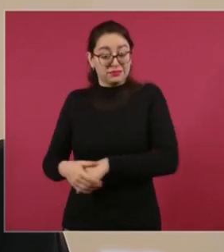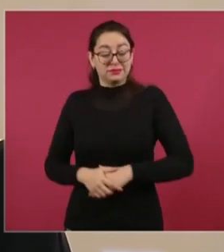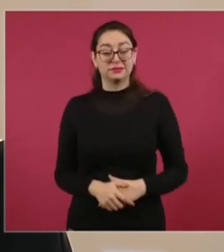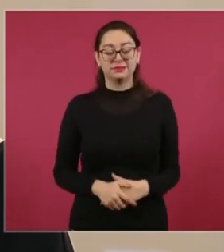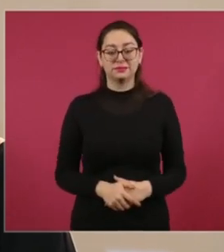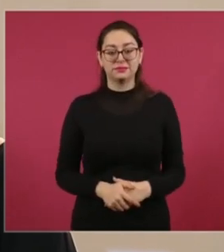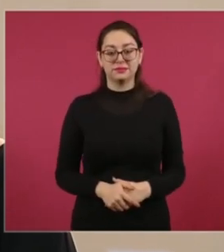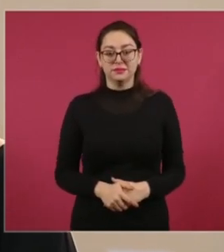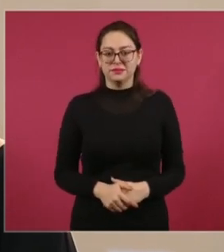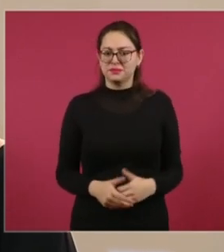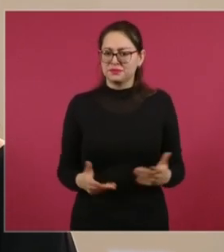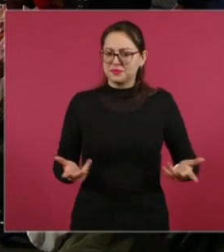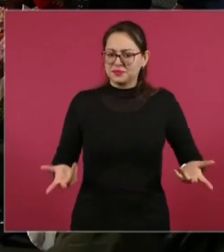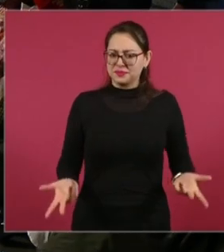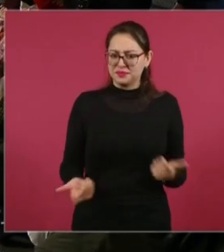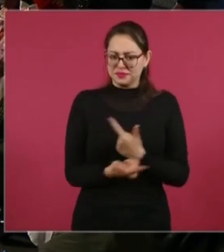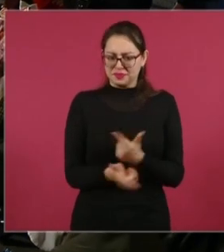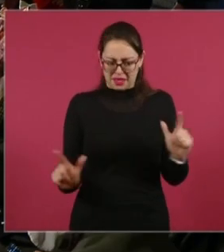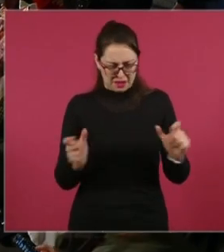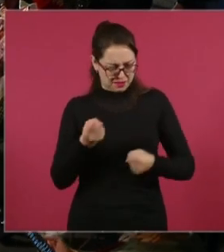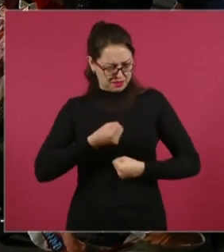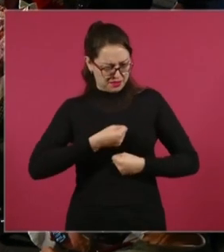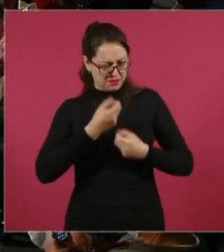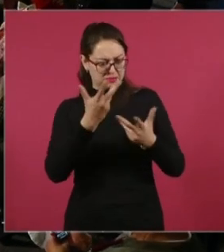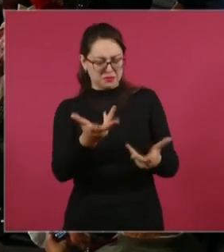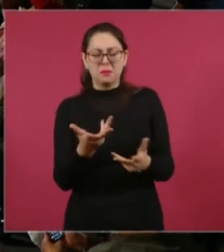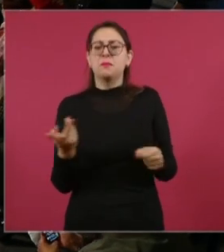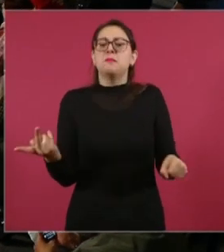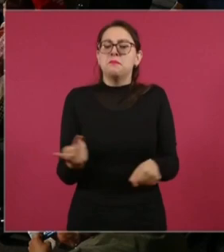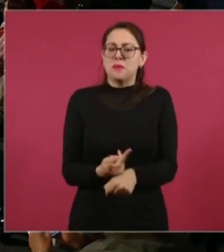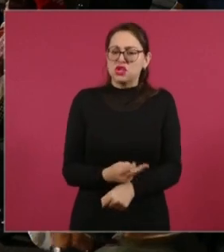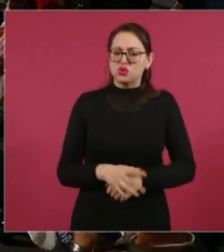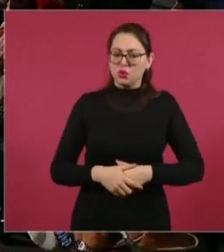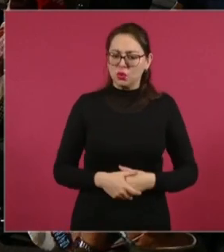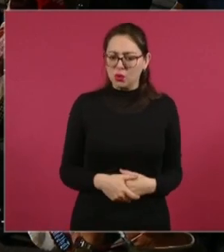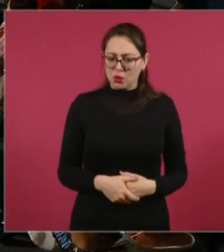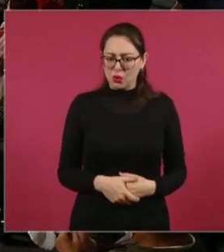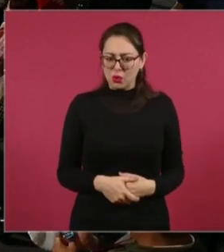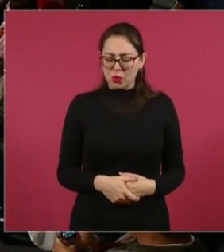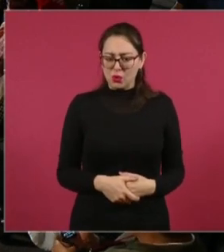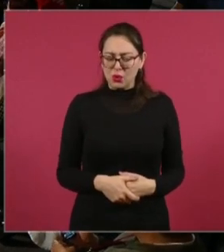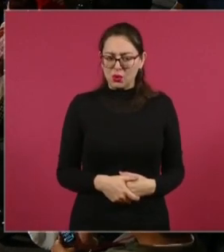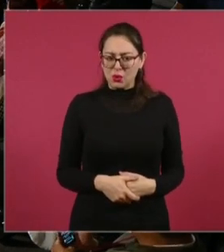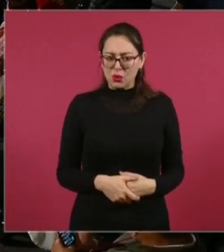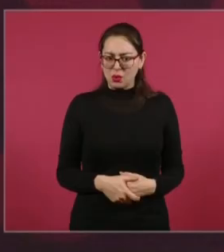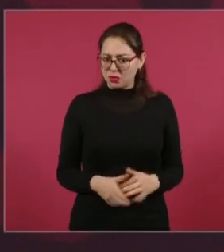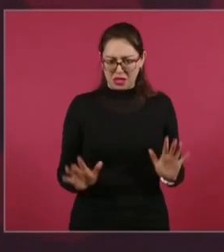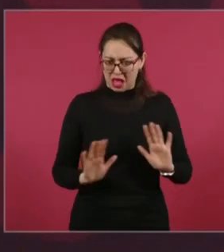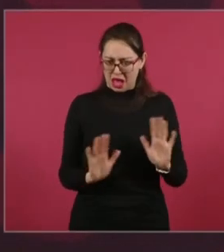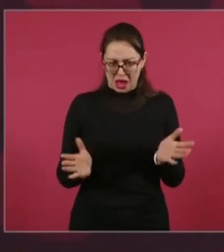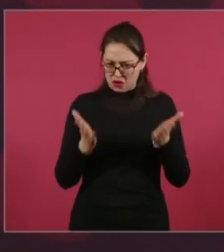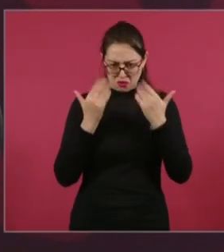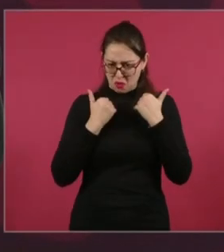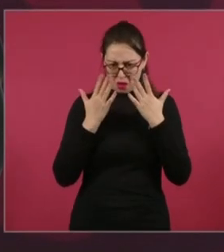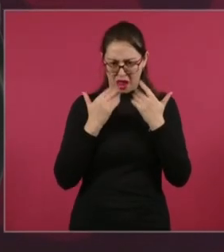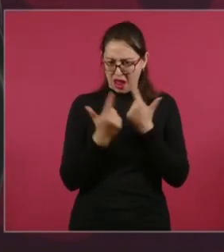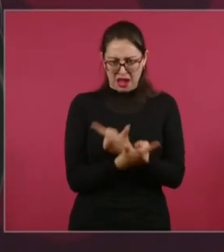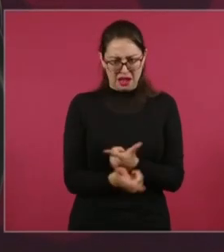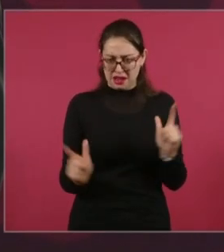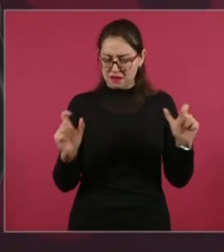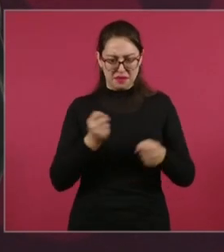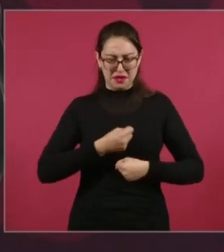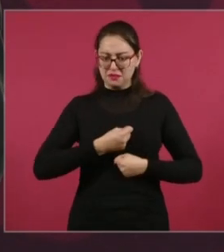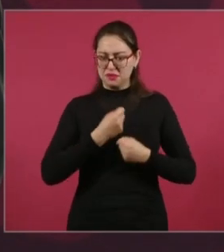¿Y dónde está la libertad, pues? ¿Dónde quedó la libertad de expresión, de